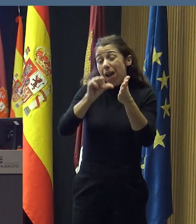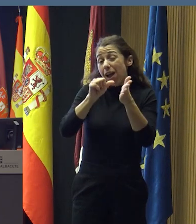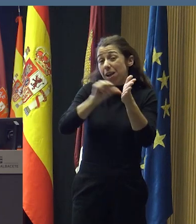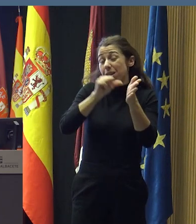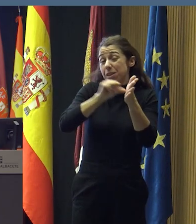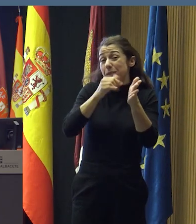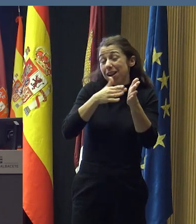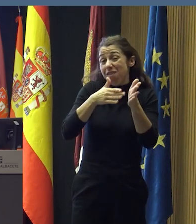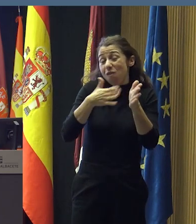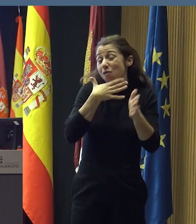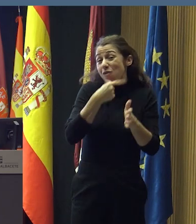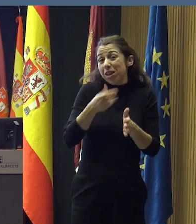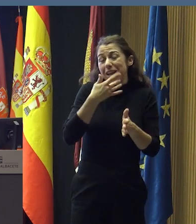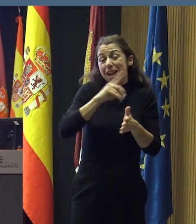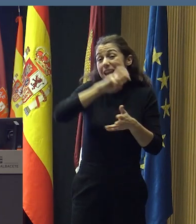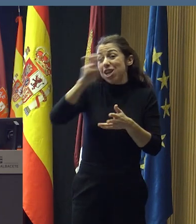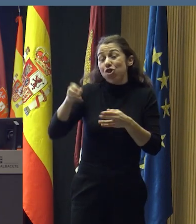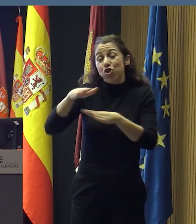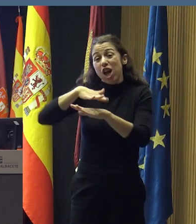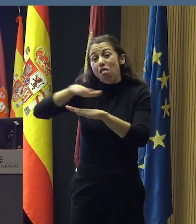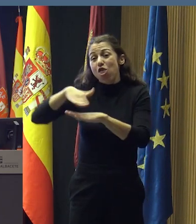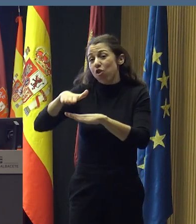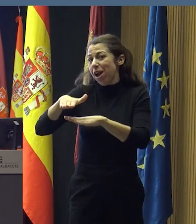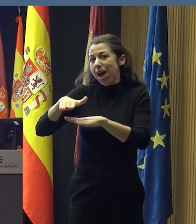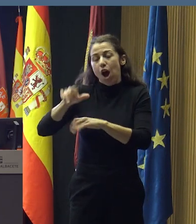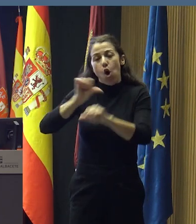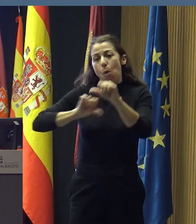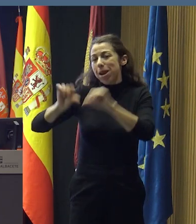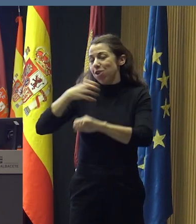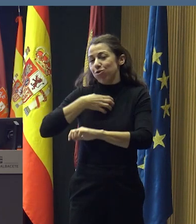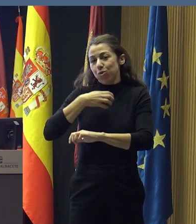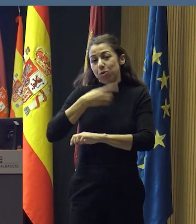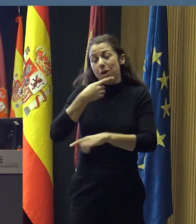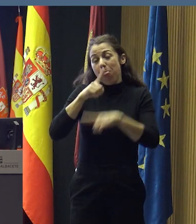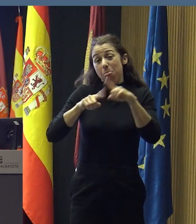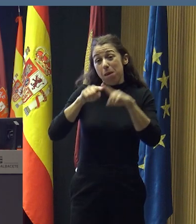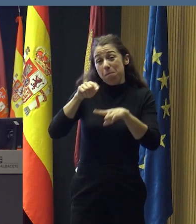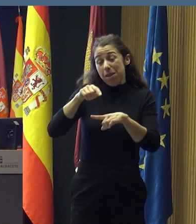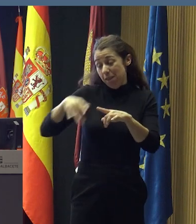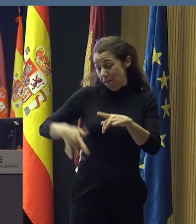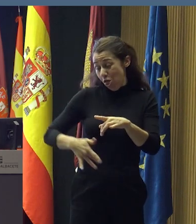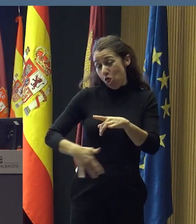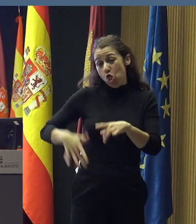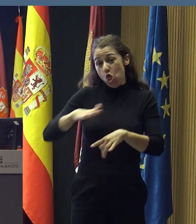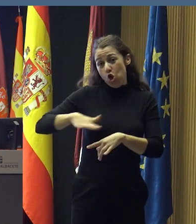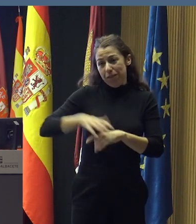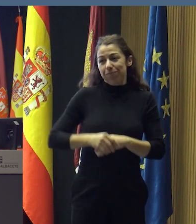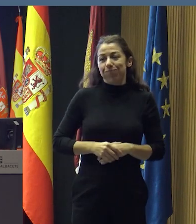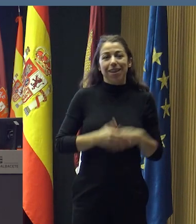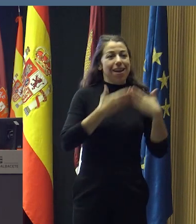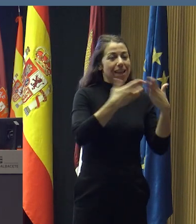la otra, por ejemplo, no se puede operar, es inoperable. Entonces va a depender mucho del tamaño y de dónde está localizado ese tumor. Gracias. De